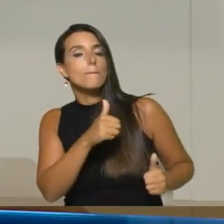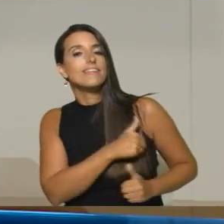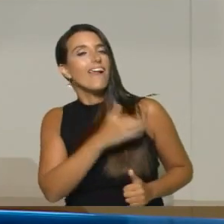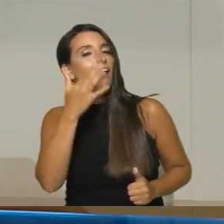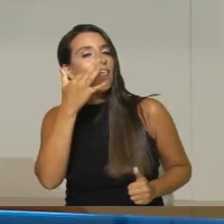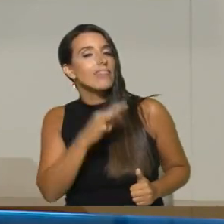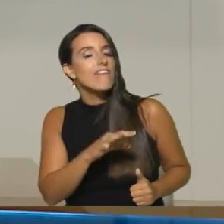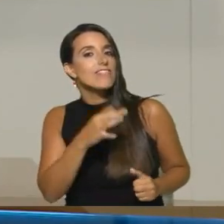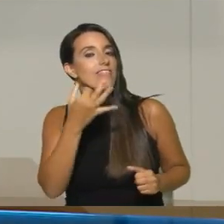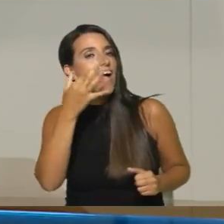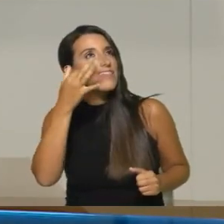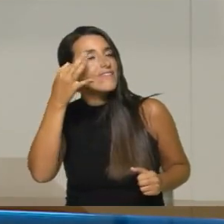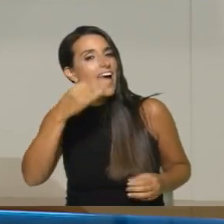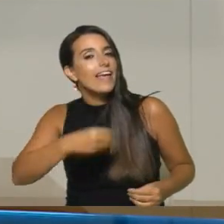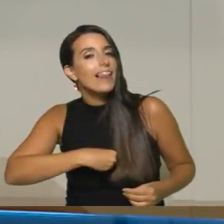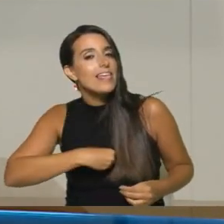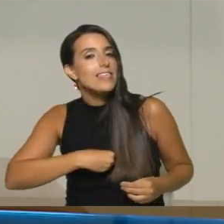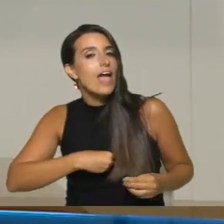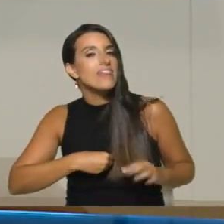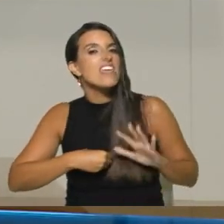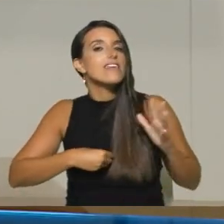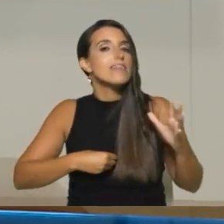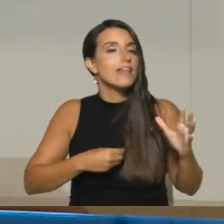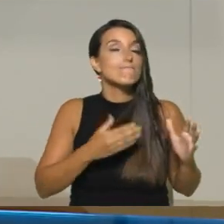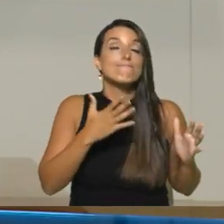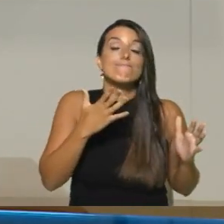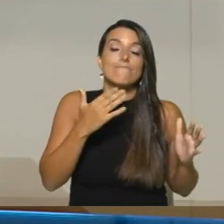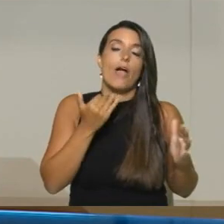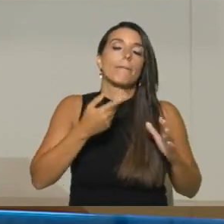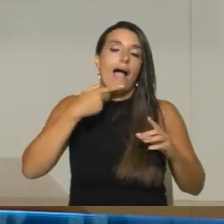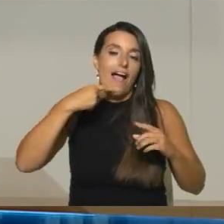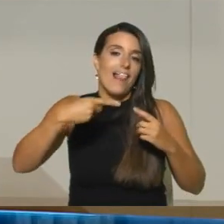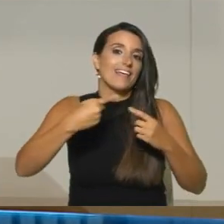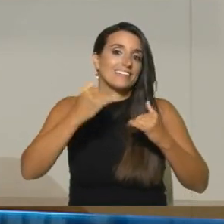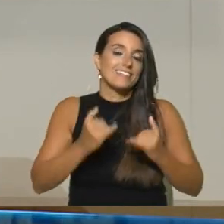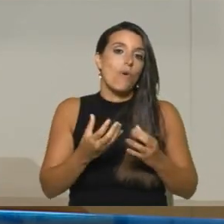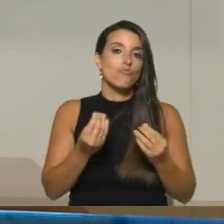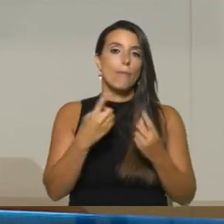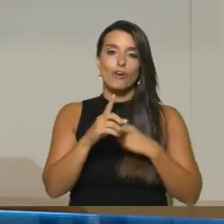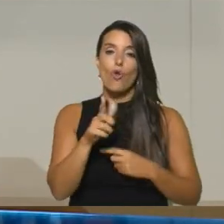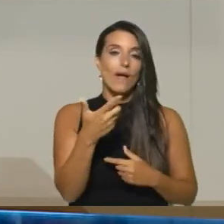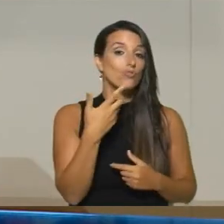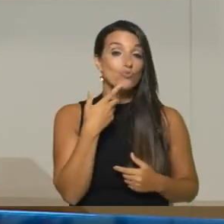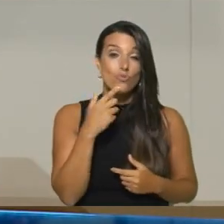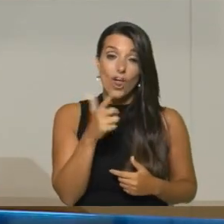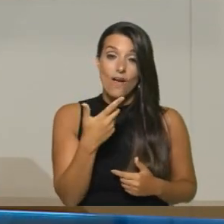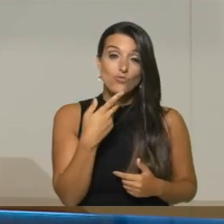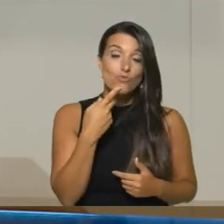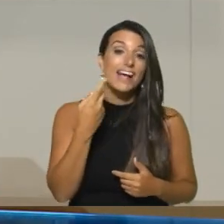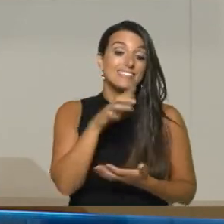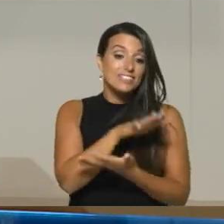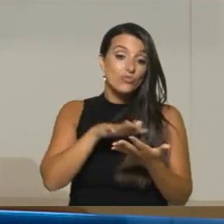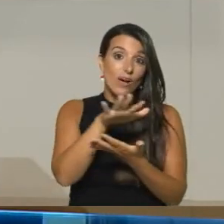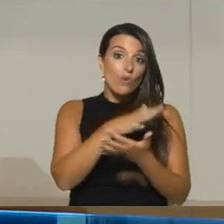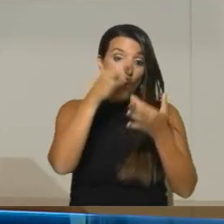realmente en esos postulados de izquierda en fin hay mucho más para hablar pero no hay que los hechos que ocurrieron